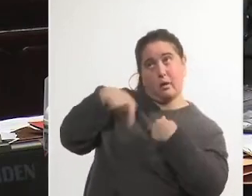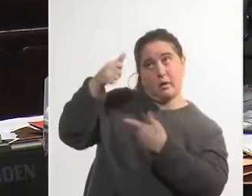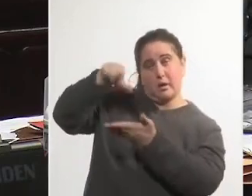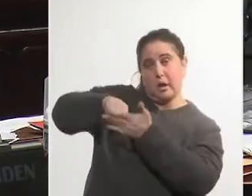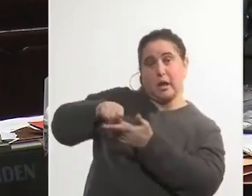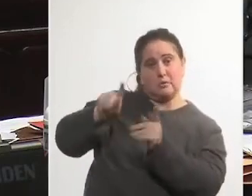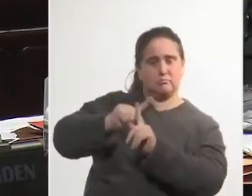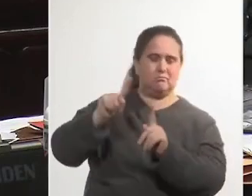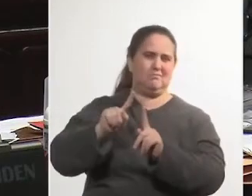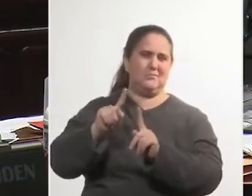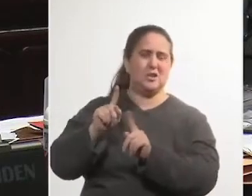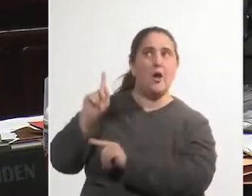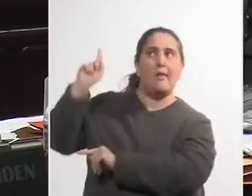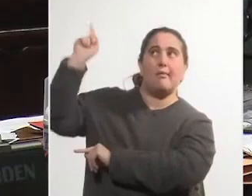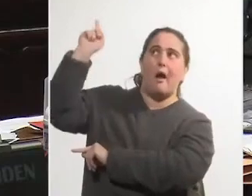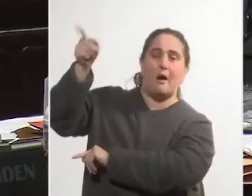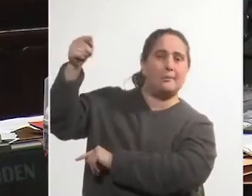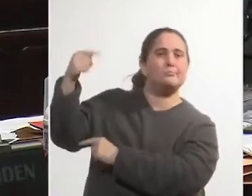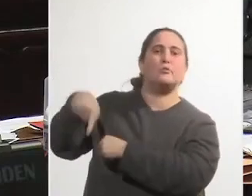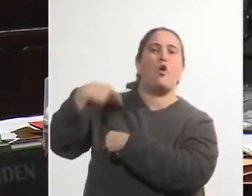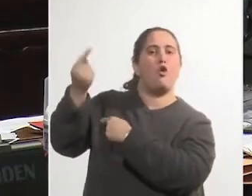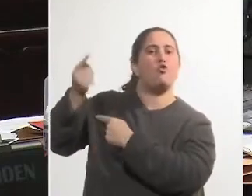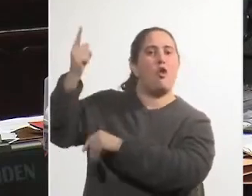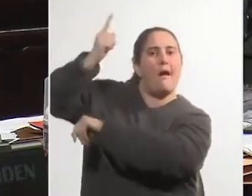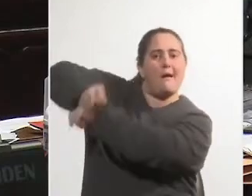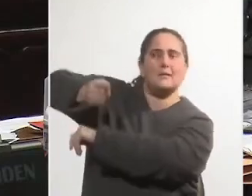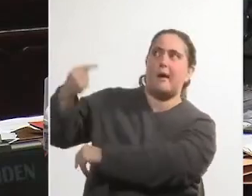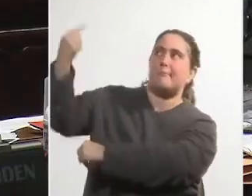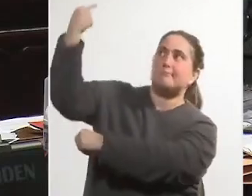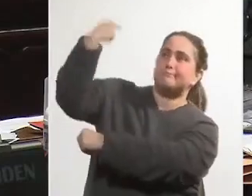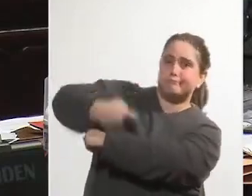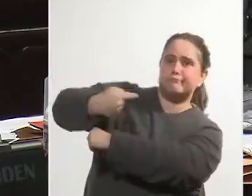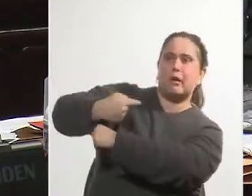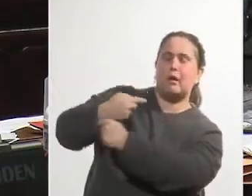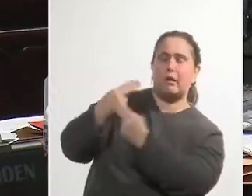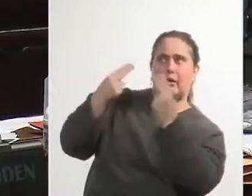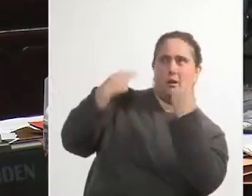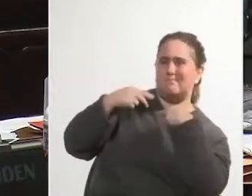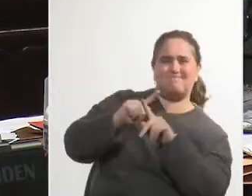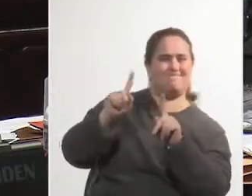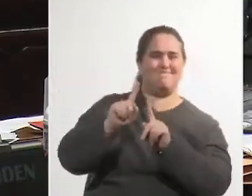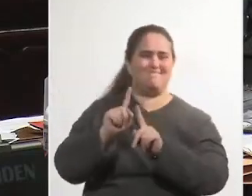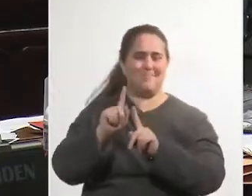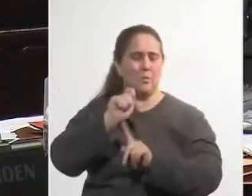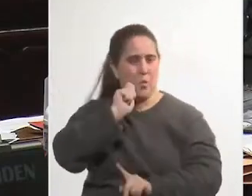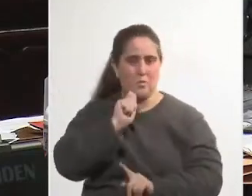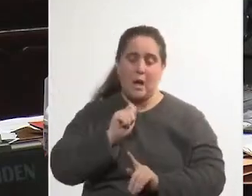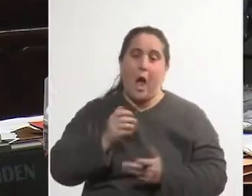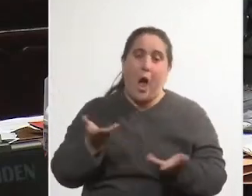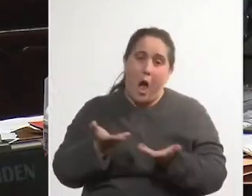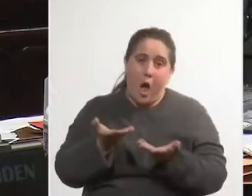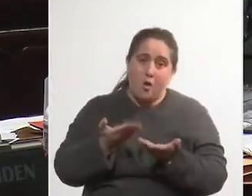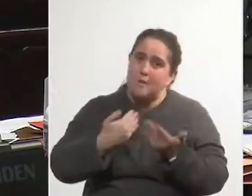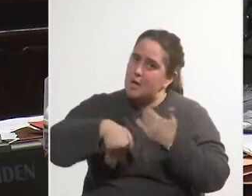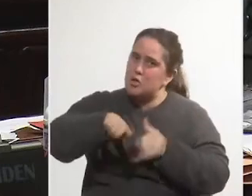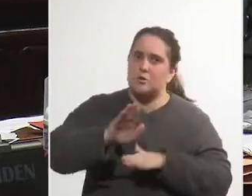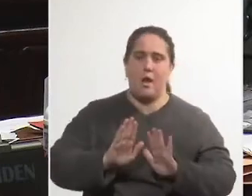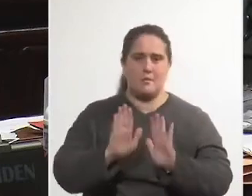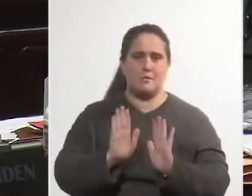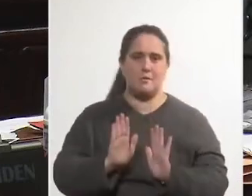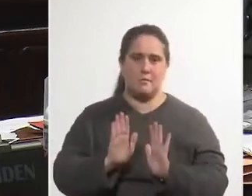alejados de los intereses de los uruguayos, como estoy viendo que en muchos casos